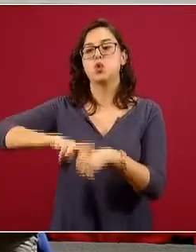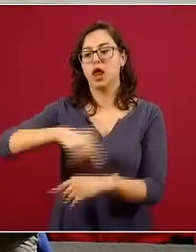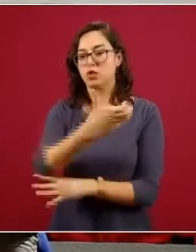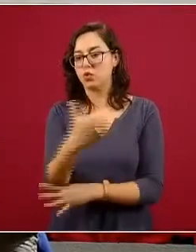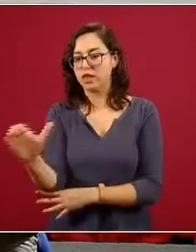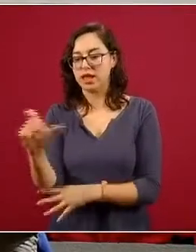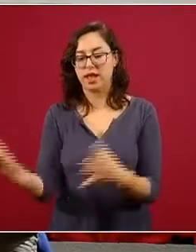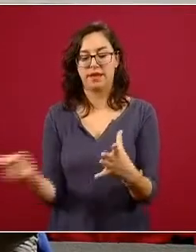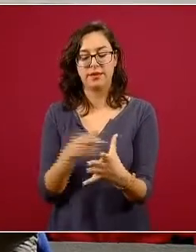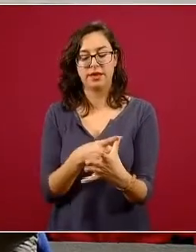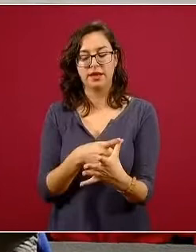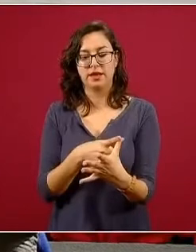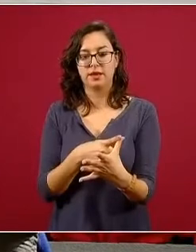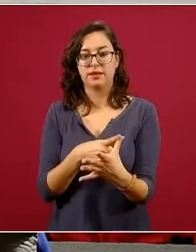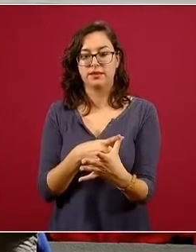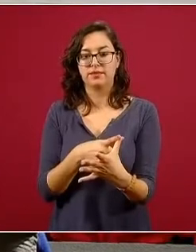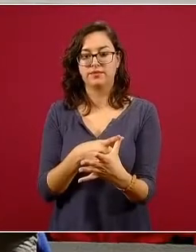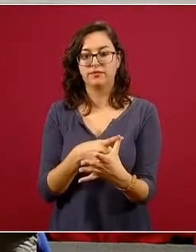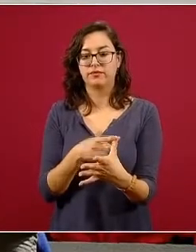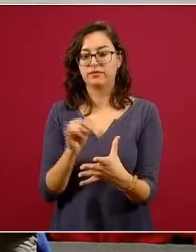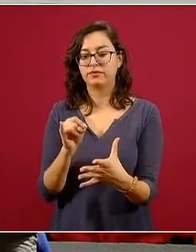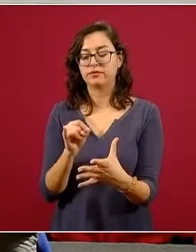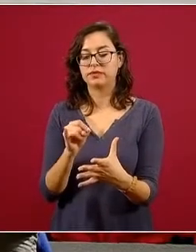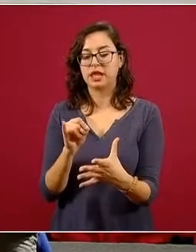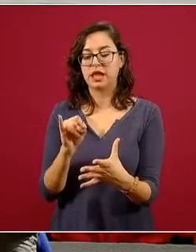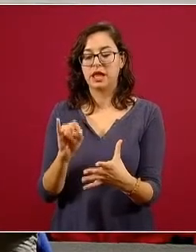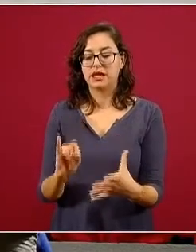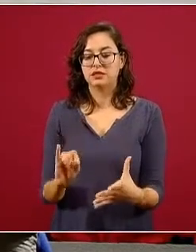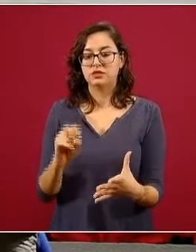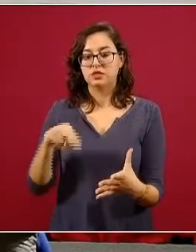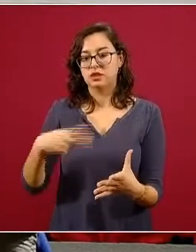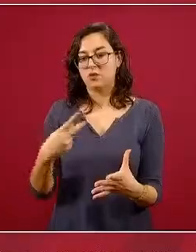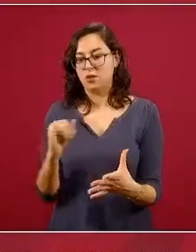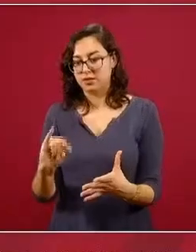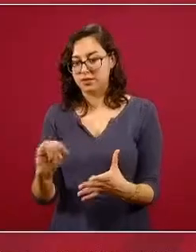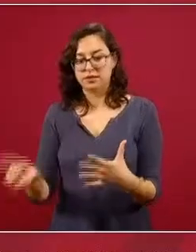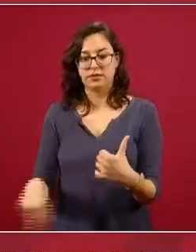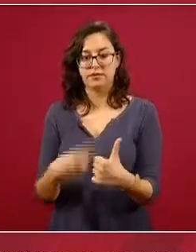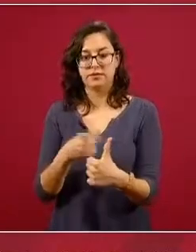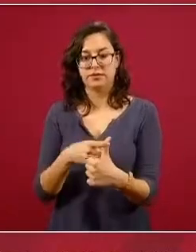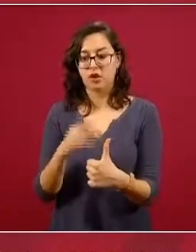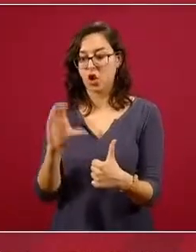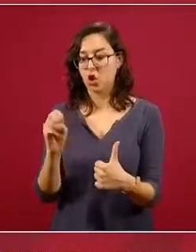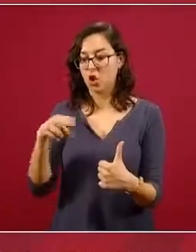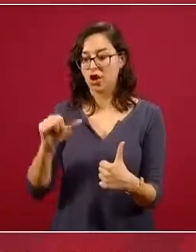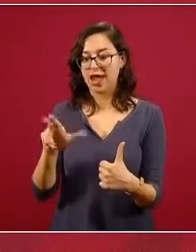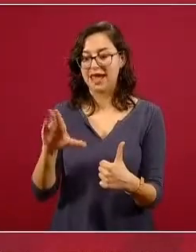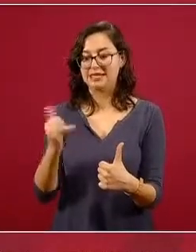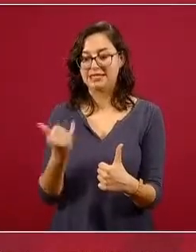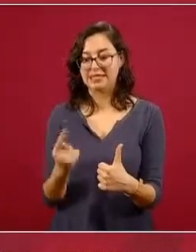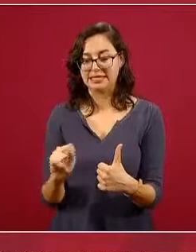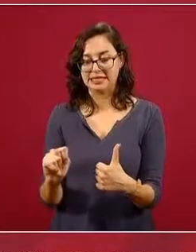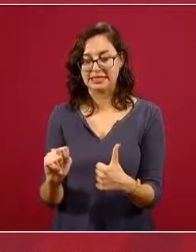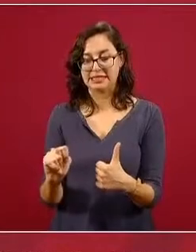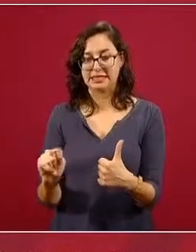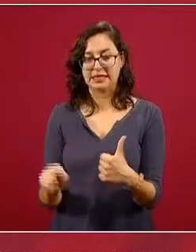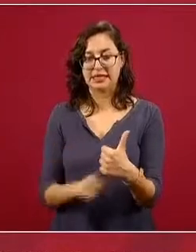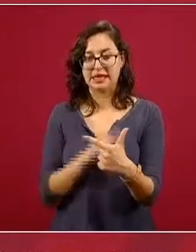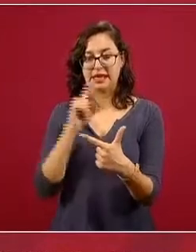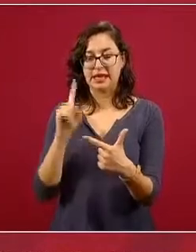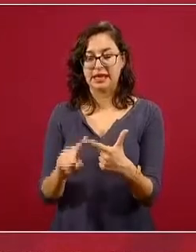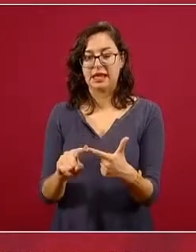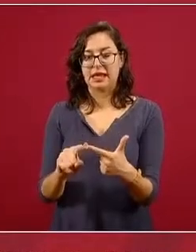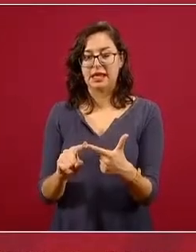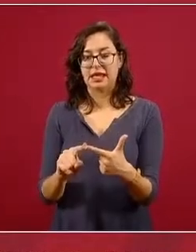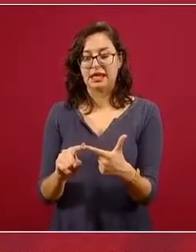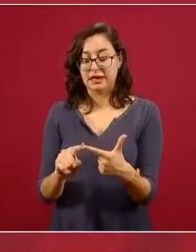Agraria, el Instituto Nacional de Pueblos Indígenas, CONACYT, y espero que no